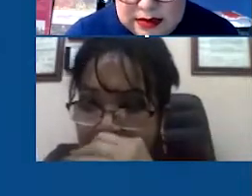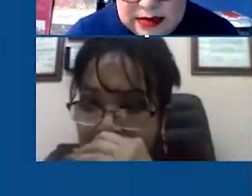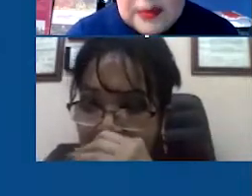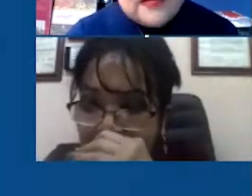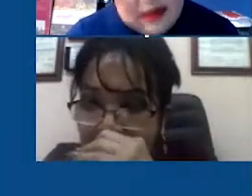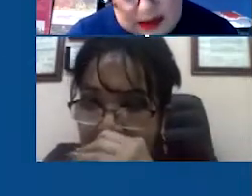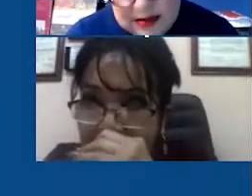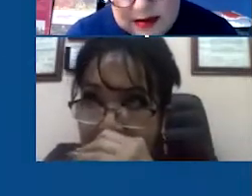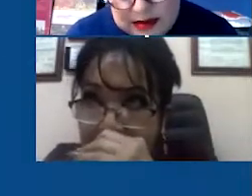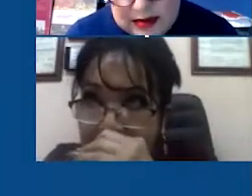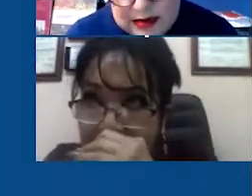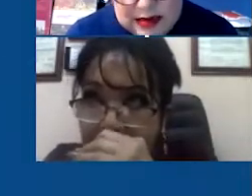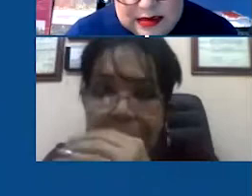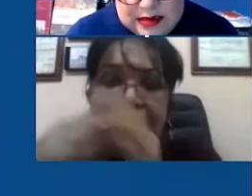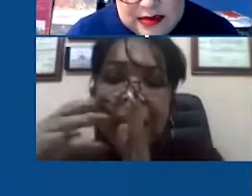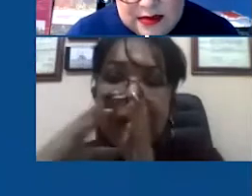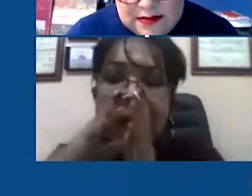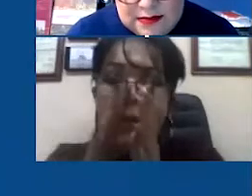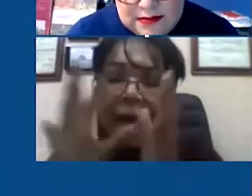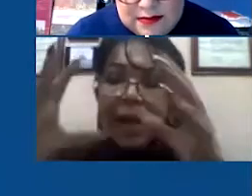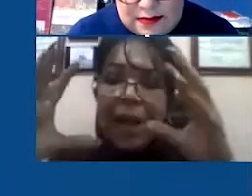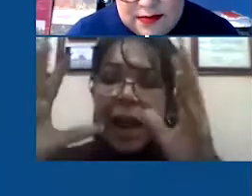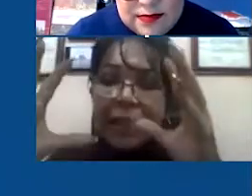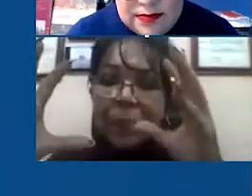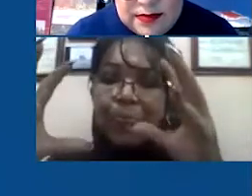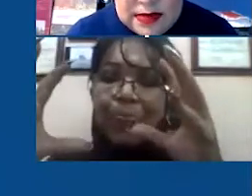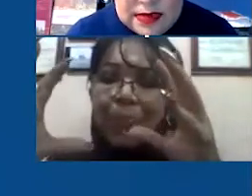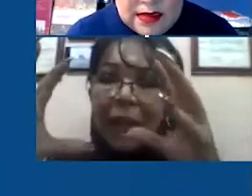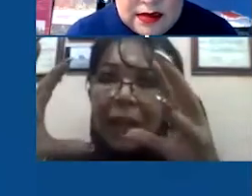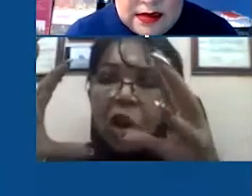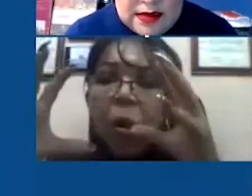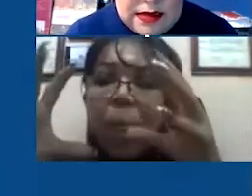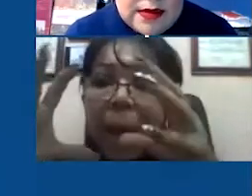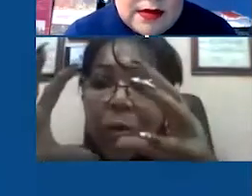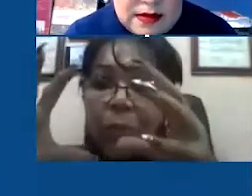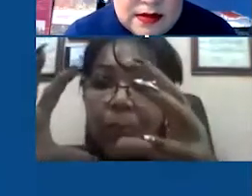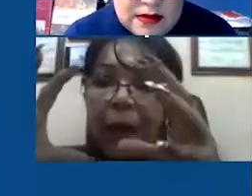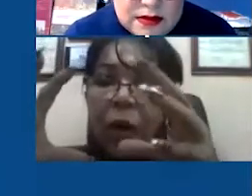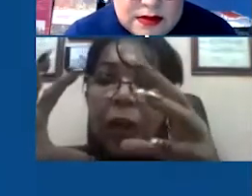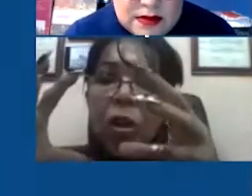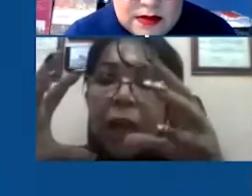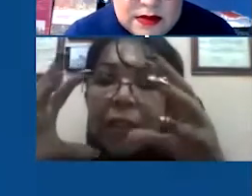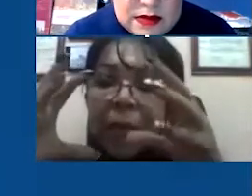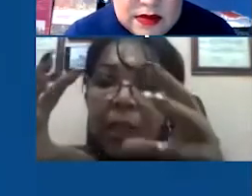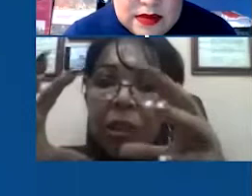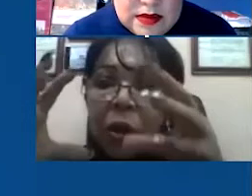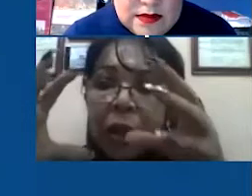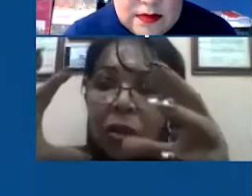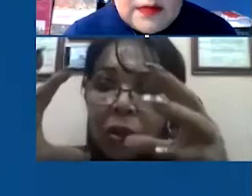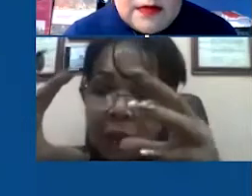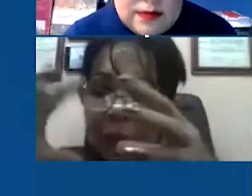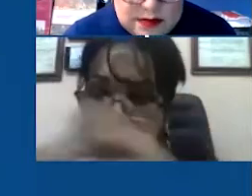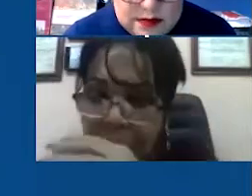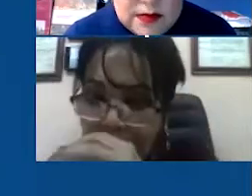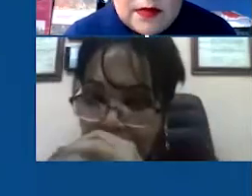características. ¿Y de qué manera las englobamos para lo que no, el servicio que